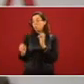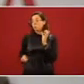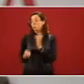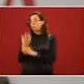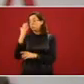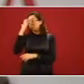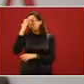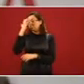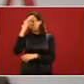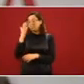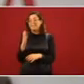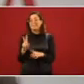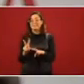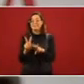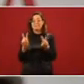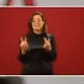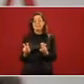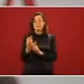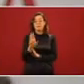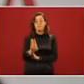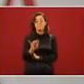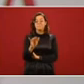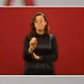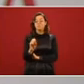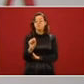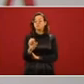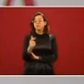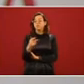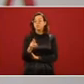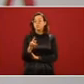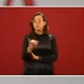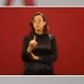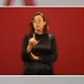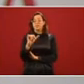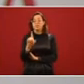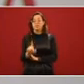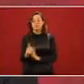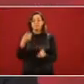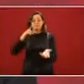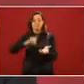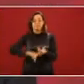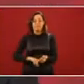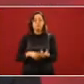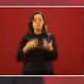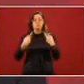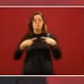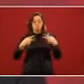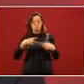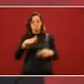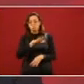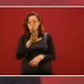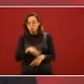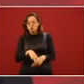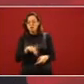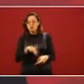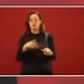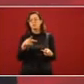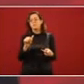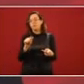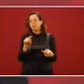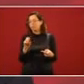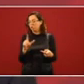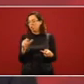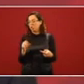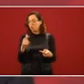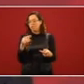la bioseguridad del personal que trabaja en los servicios funerarios o los servicios de patología, en toda la